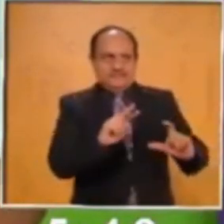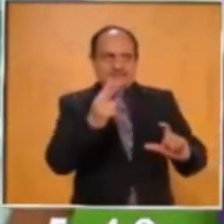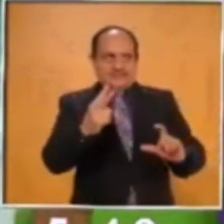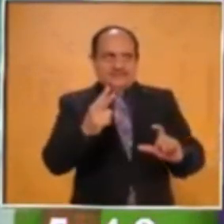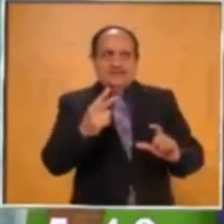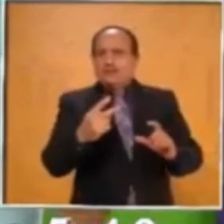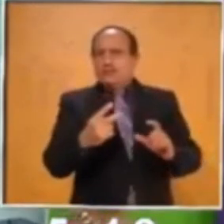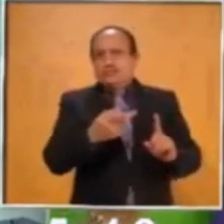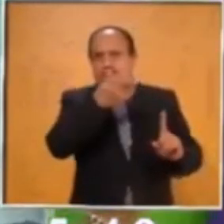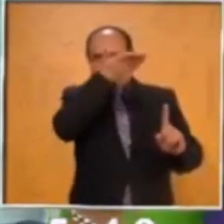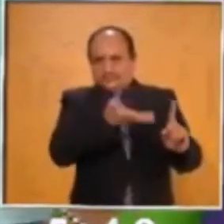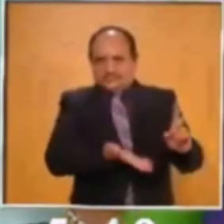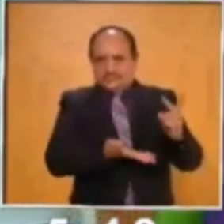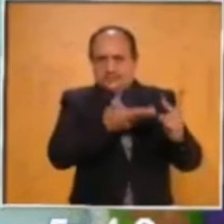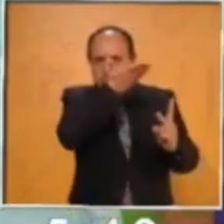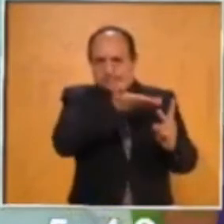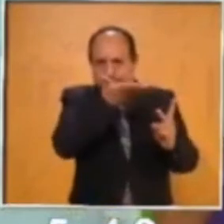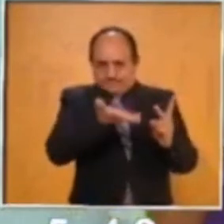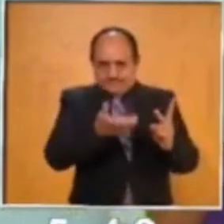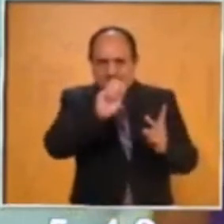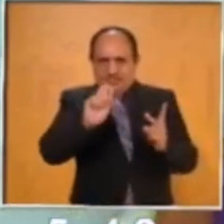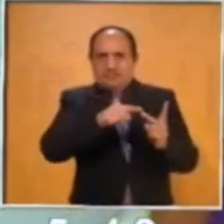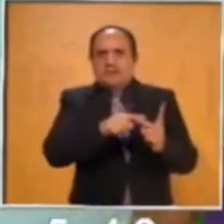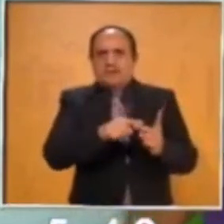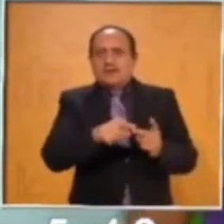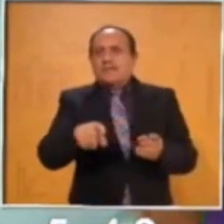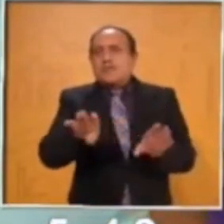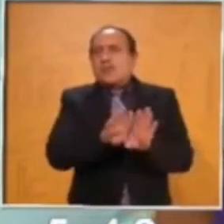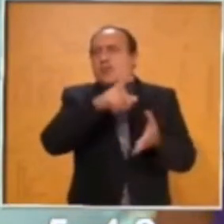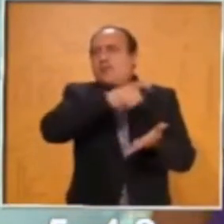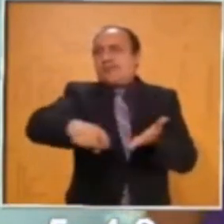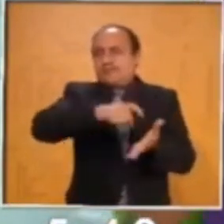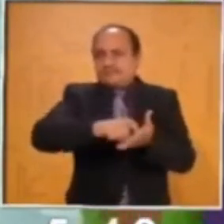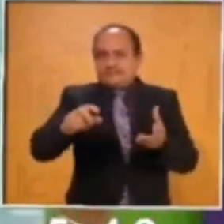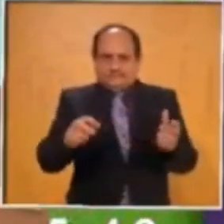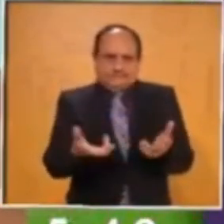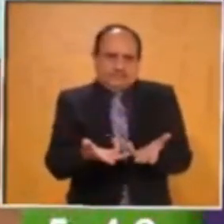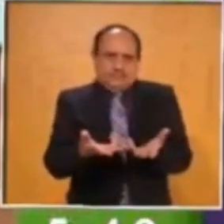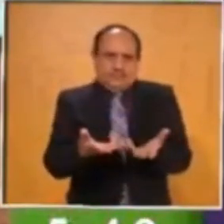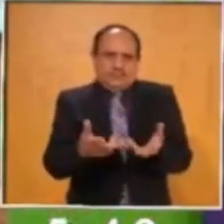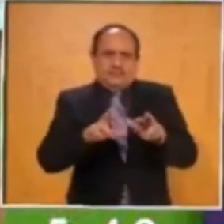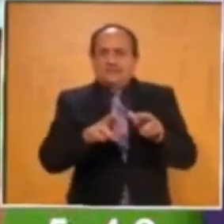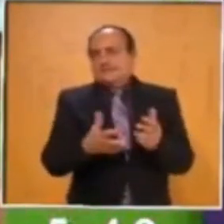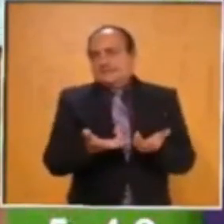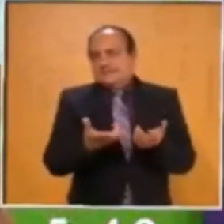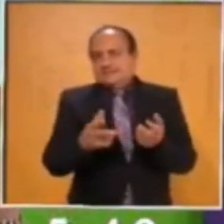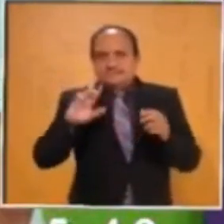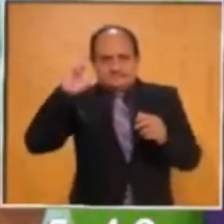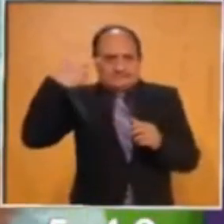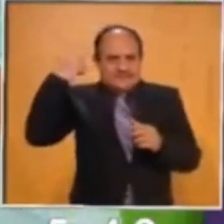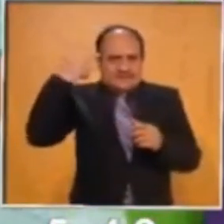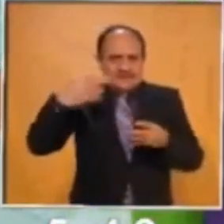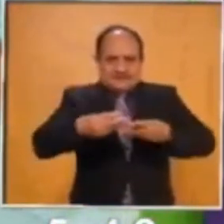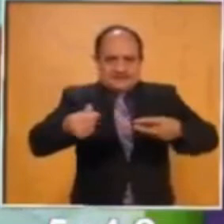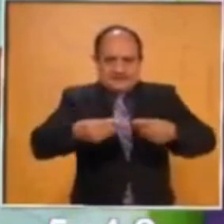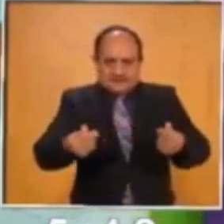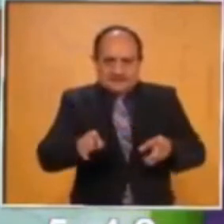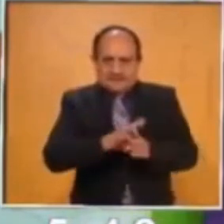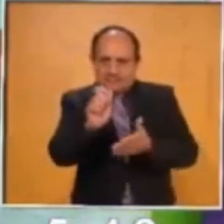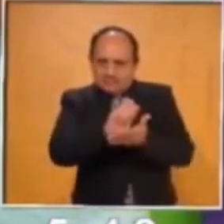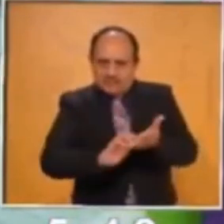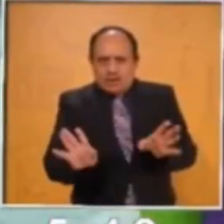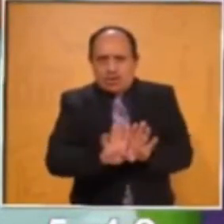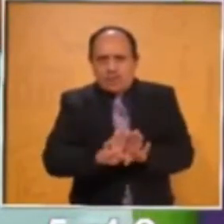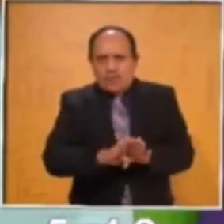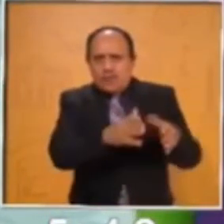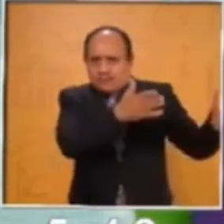novia y vemos cómo está adquiriendo aquí el terrario con los reyes de la arena. Aquí más o menos una pequeña descripción. Y cómo está planeando